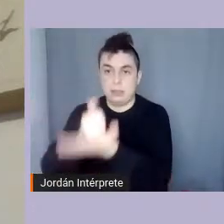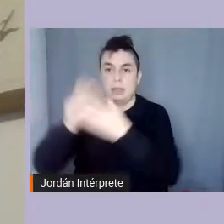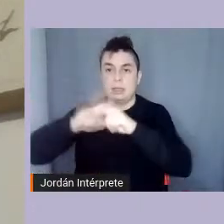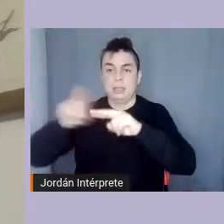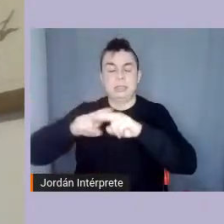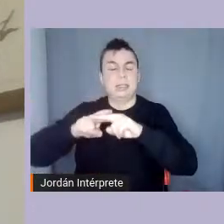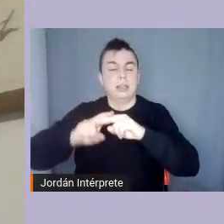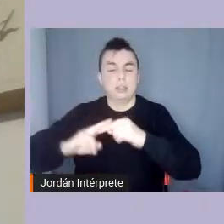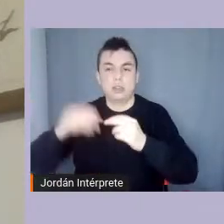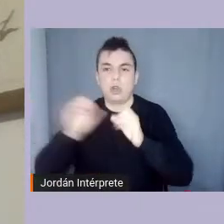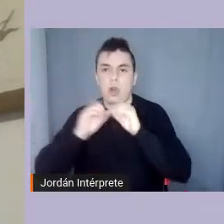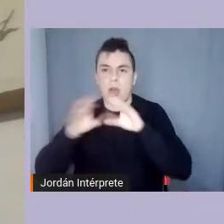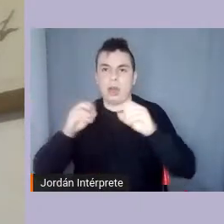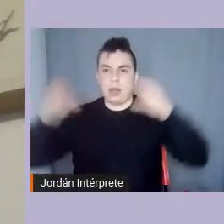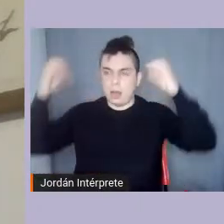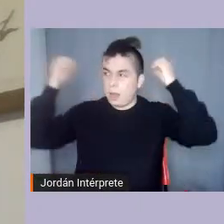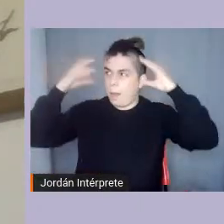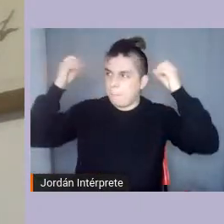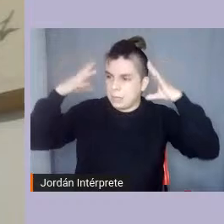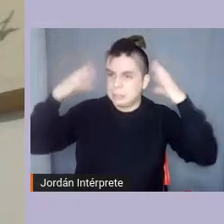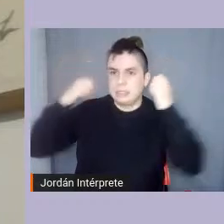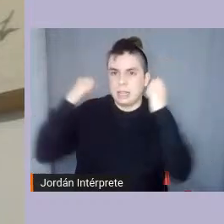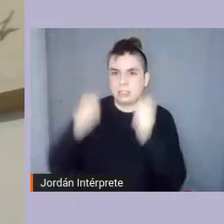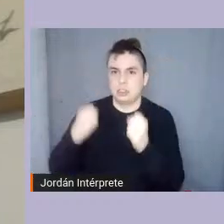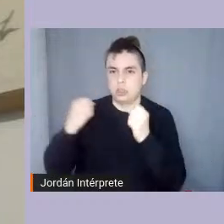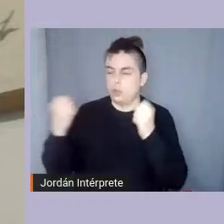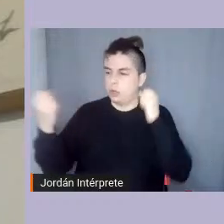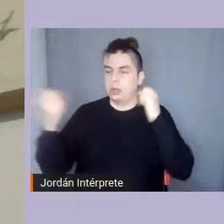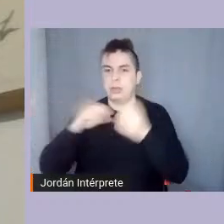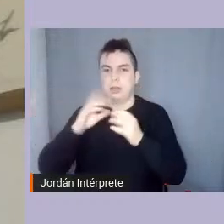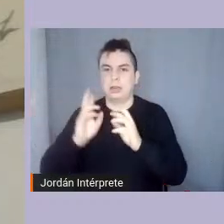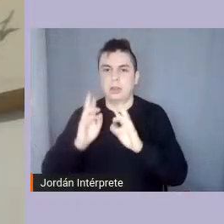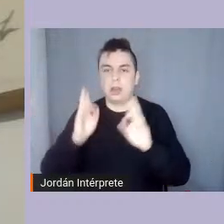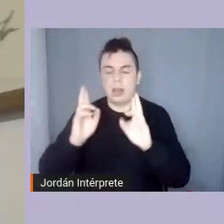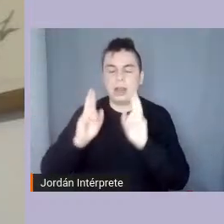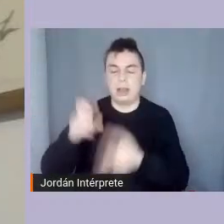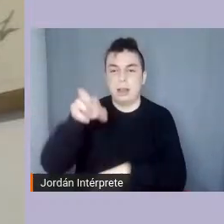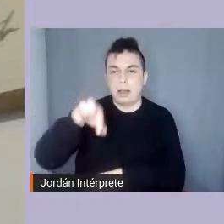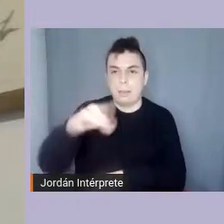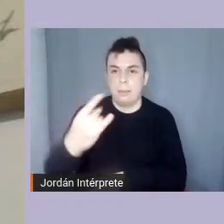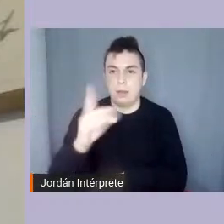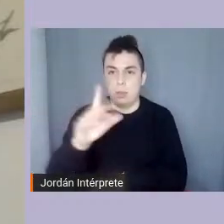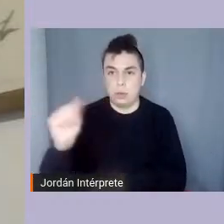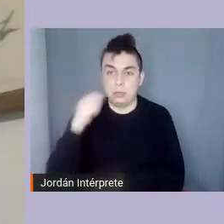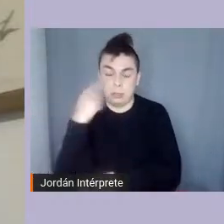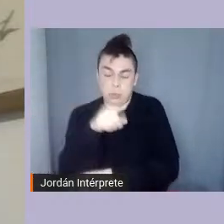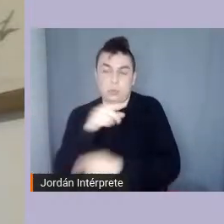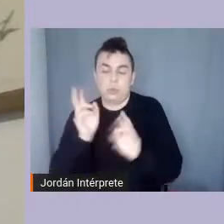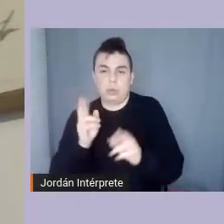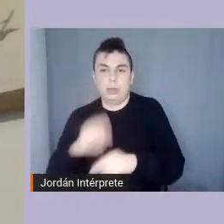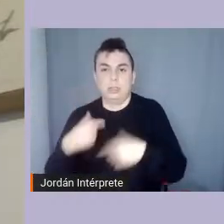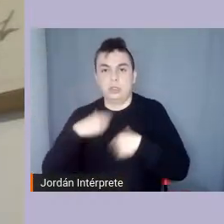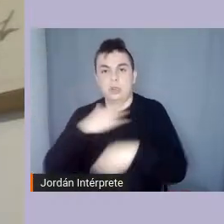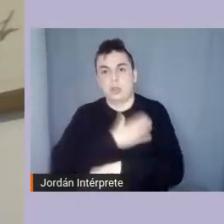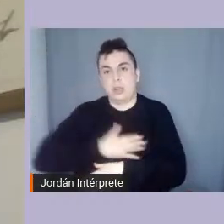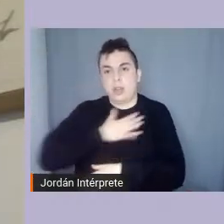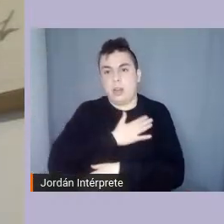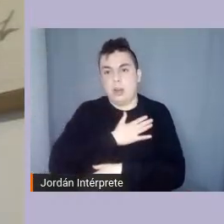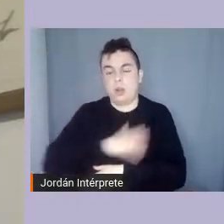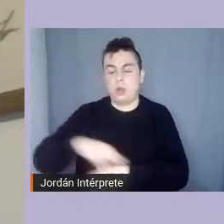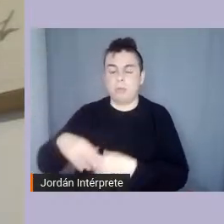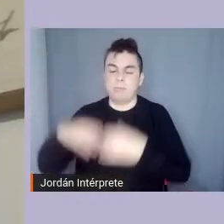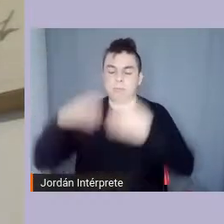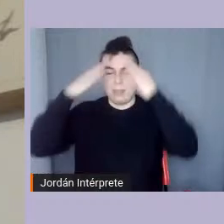Fladenchile.com para más información. Bien, Paulita, espero que seas tú, no sé. Bueno, yo quisiera despedirme con mucho